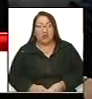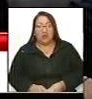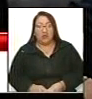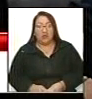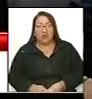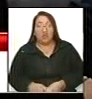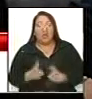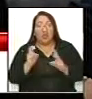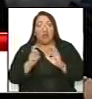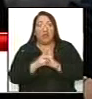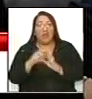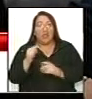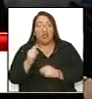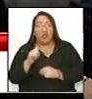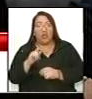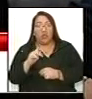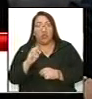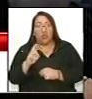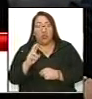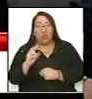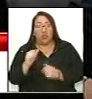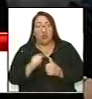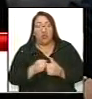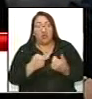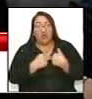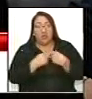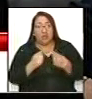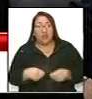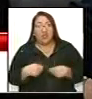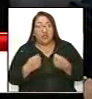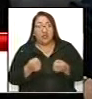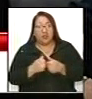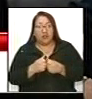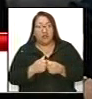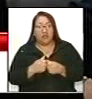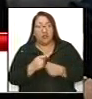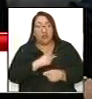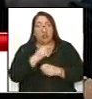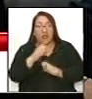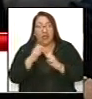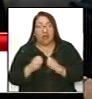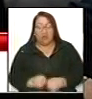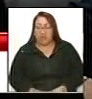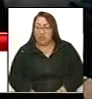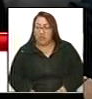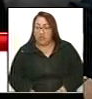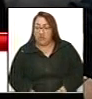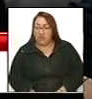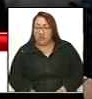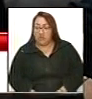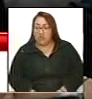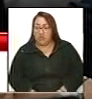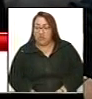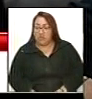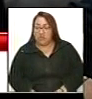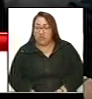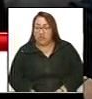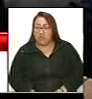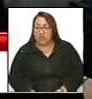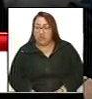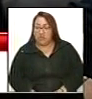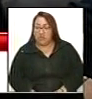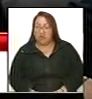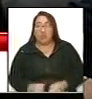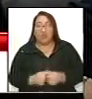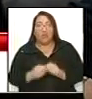violentado. En el tema de las facultades que han sido dadas al Poder Ejecutivo, en ninguna parte se establece la modificación de la ley de derecho de